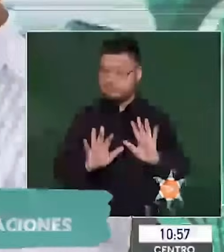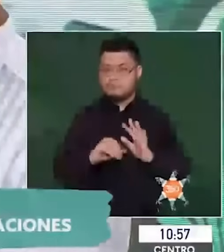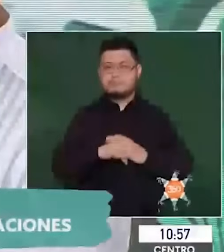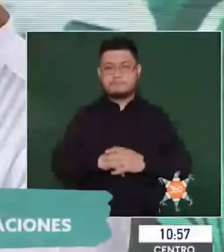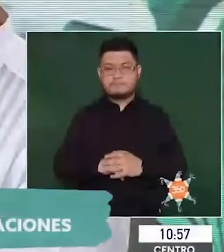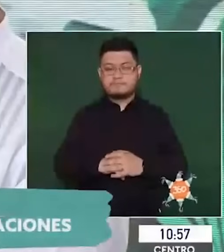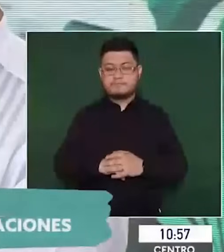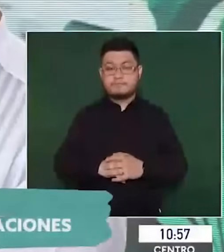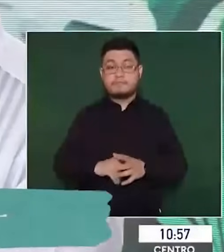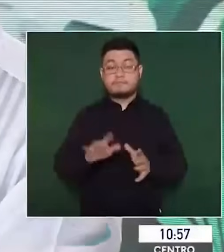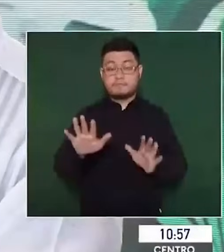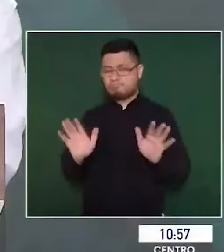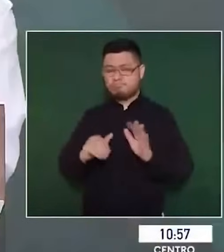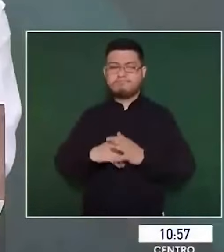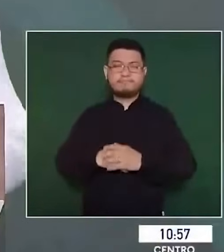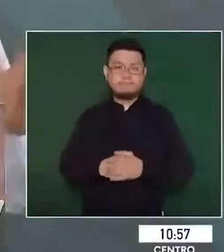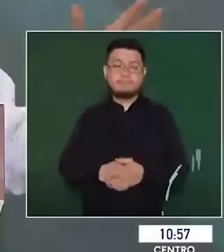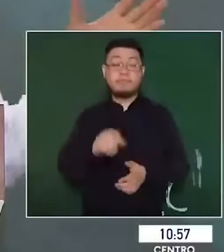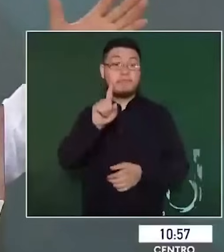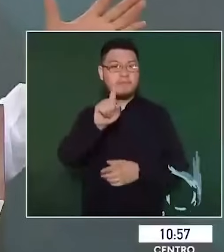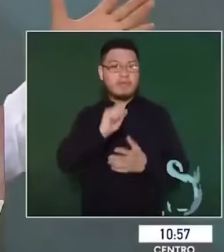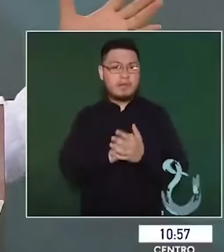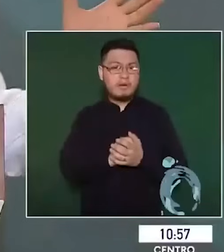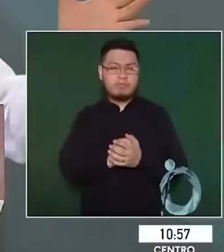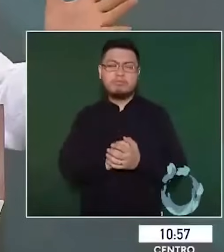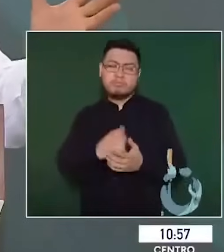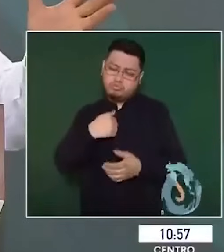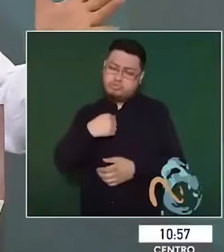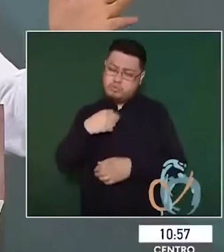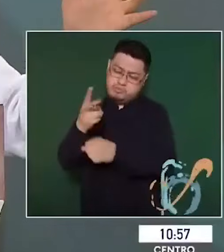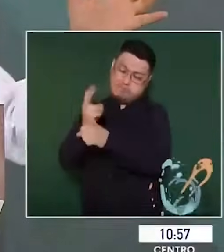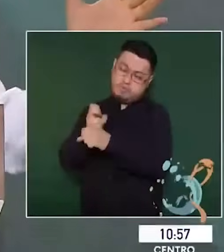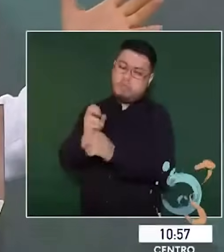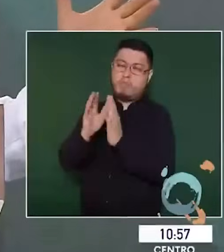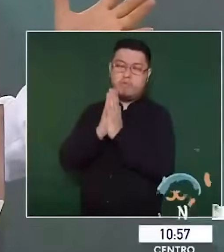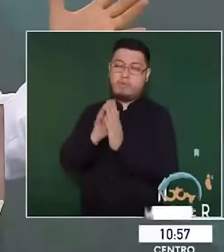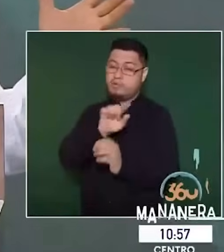aplicar el principio de la no violencia, que no caigan en la trampa